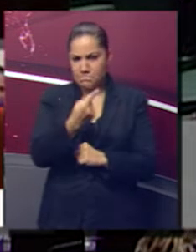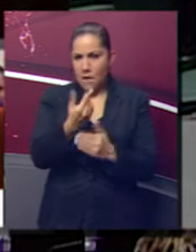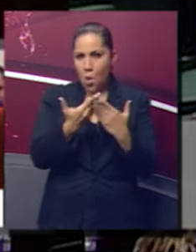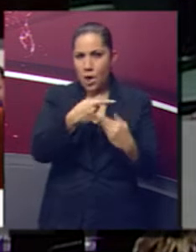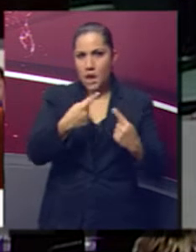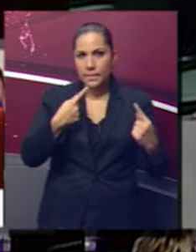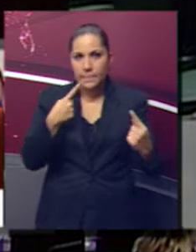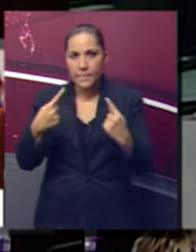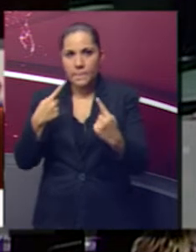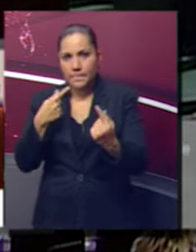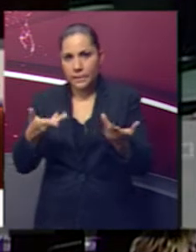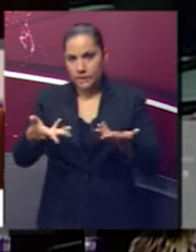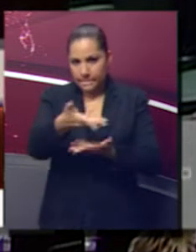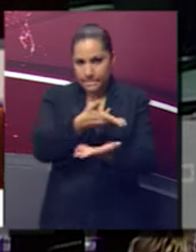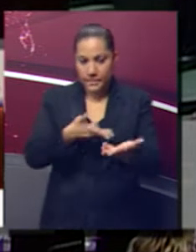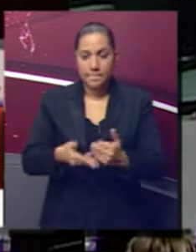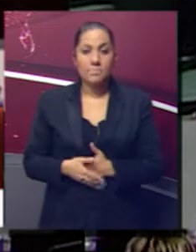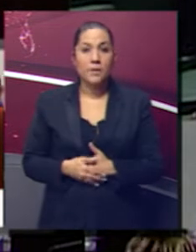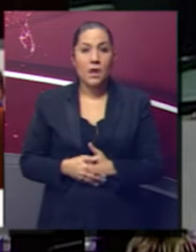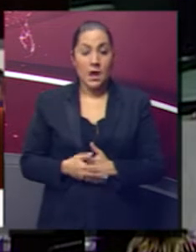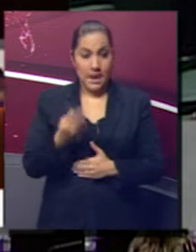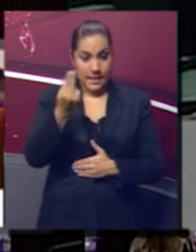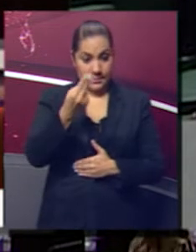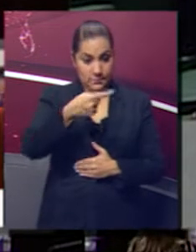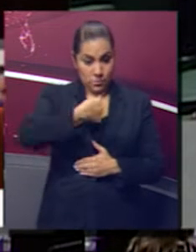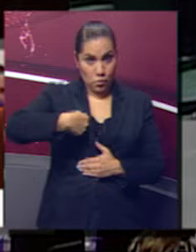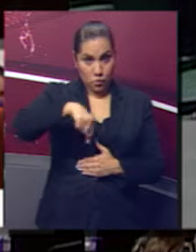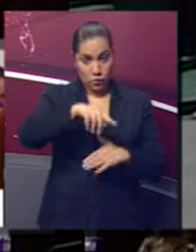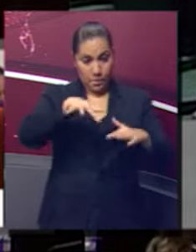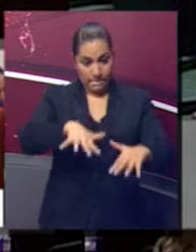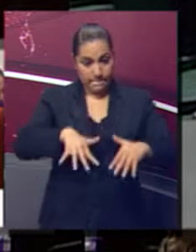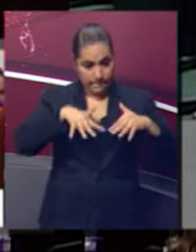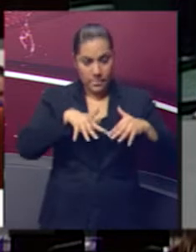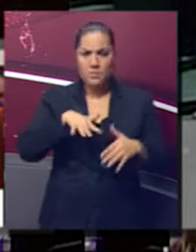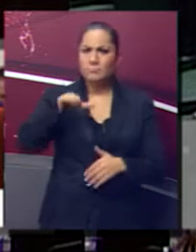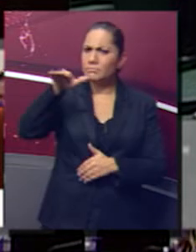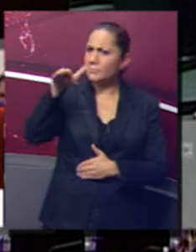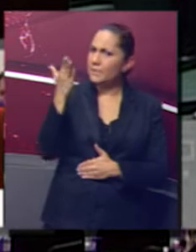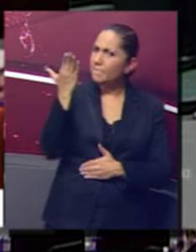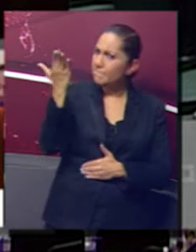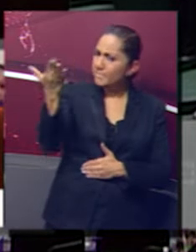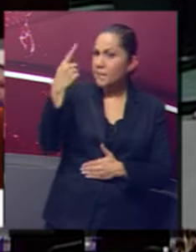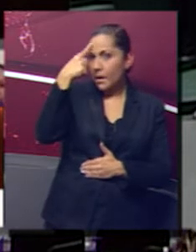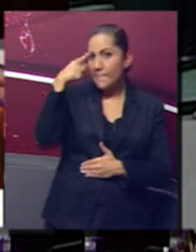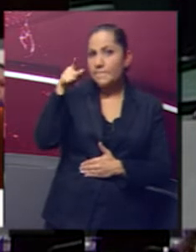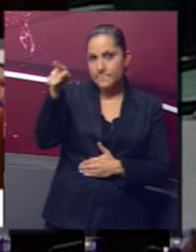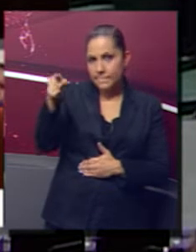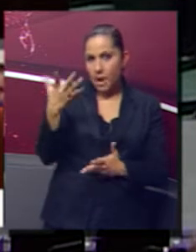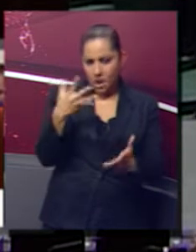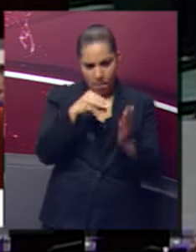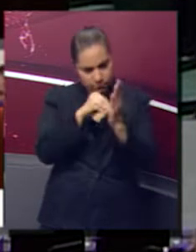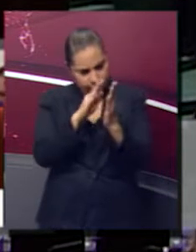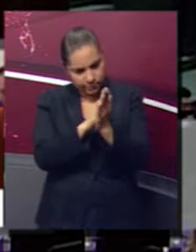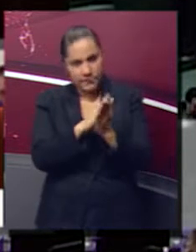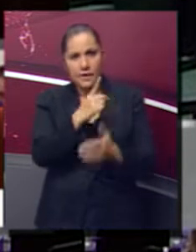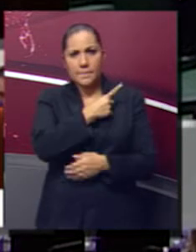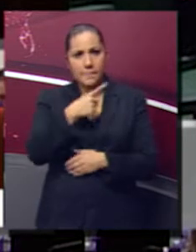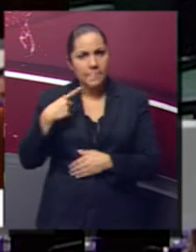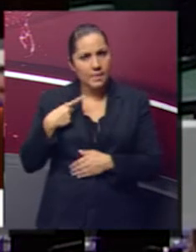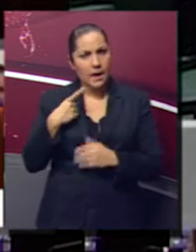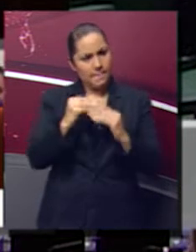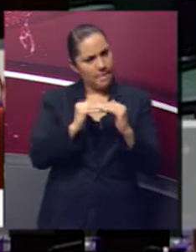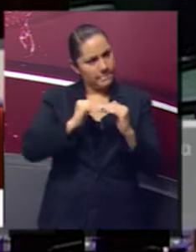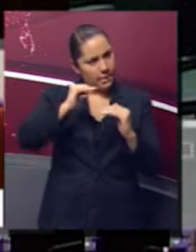hacer un llamado, un exhorto, para que se fije y se revise este incremento salarial